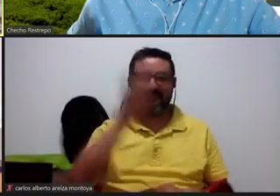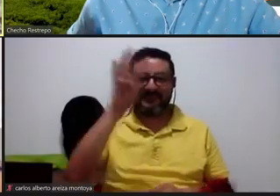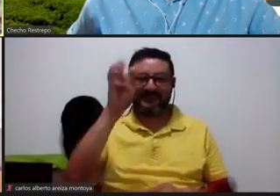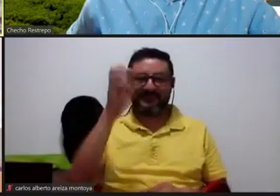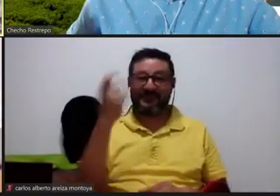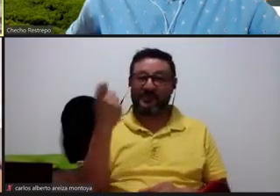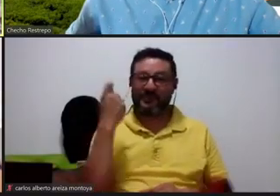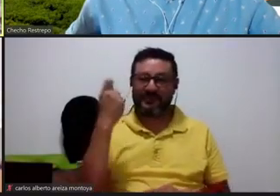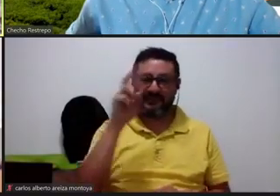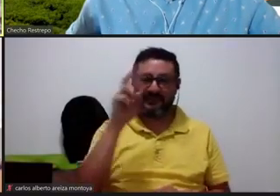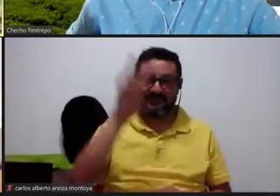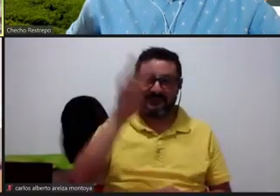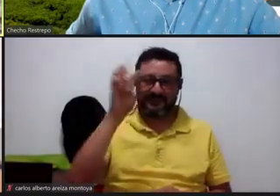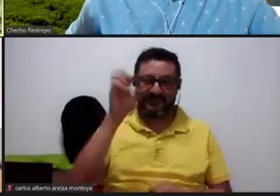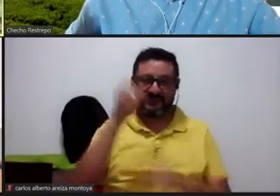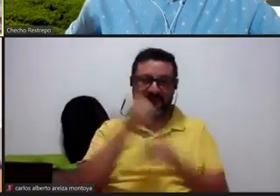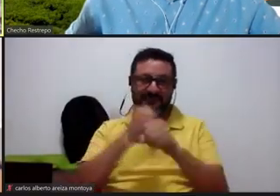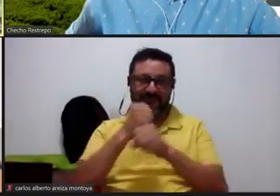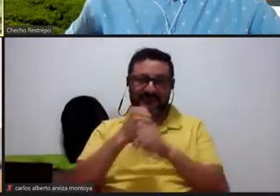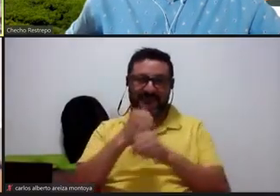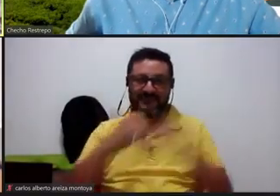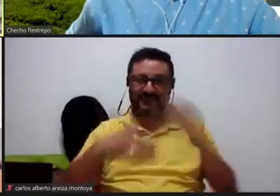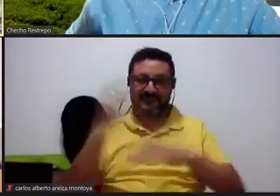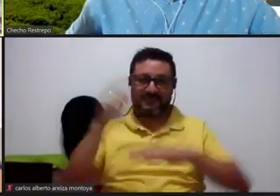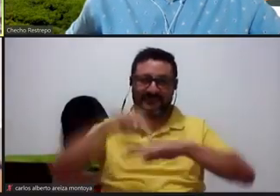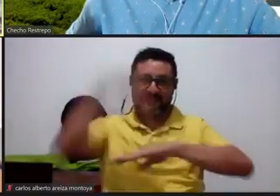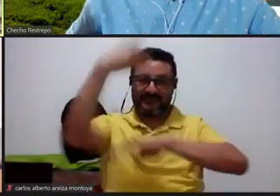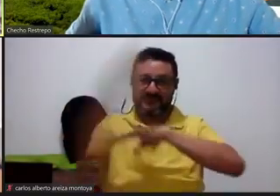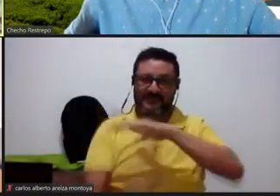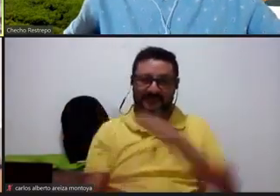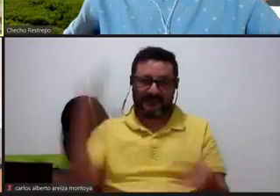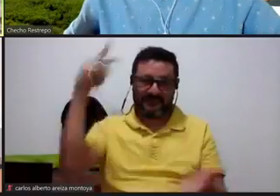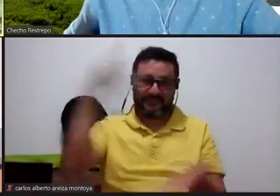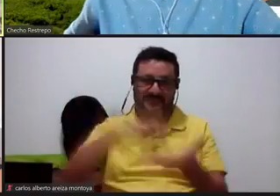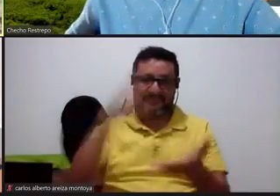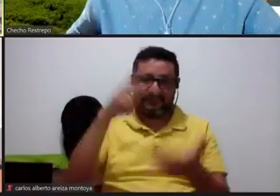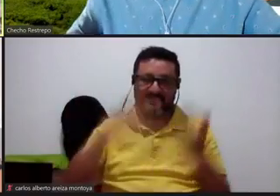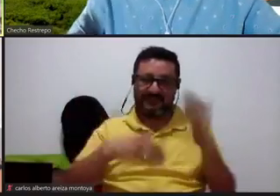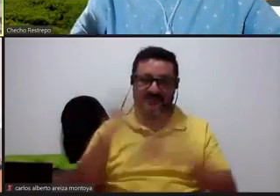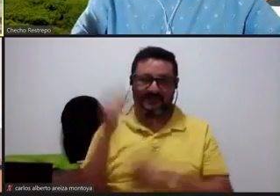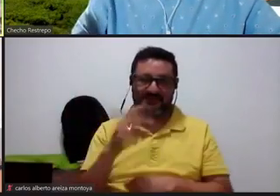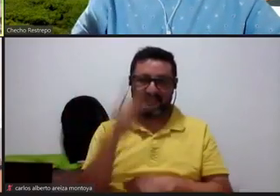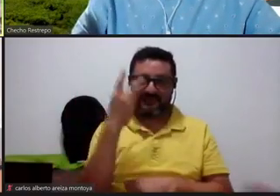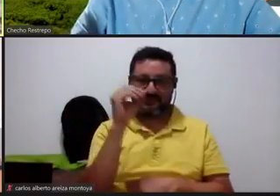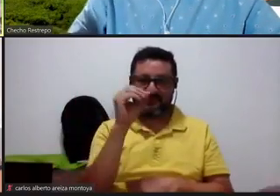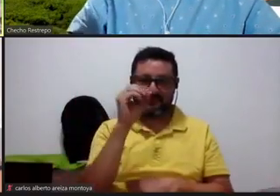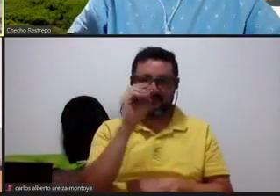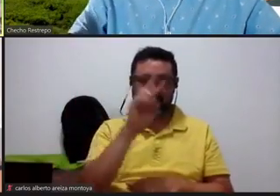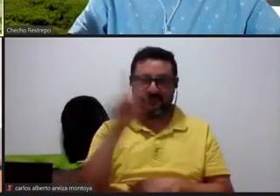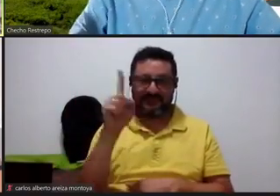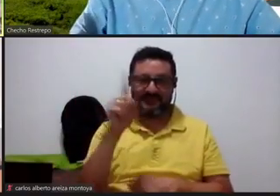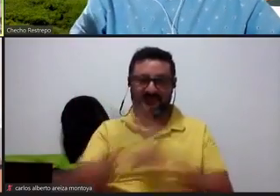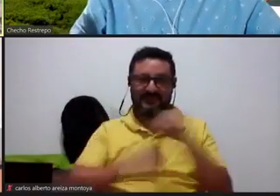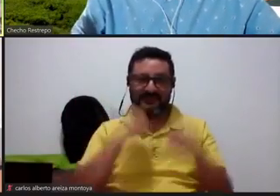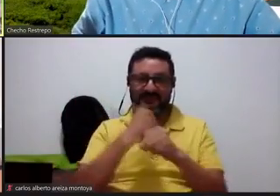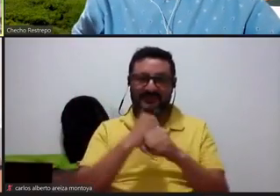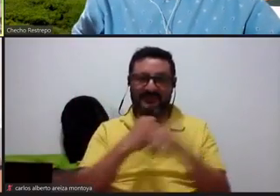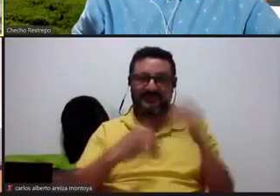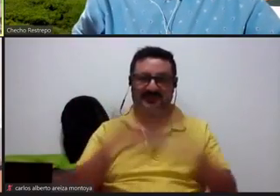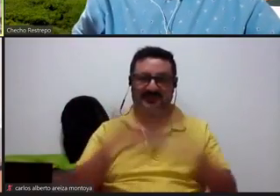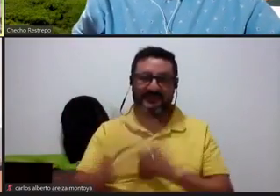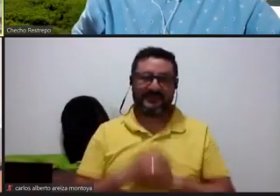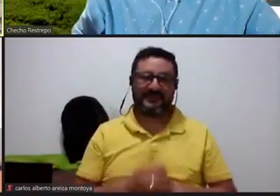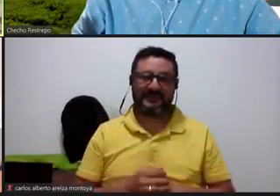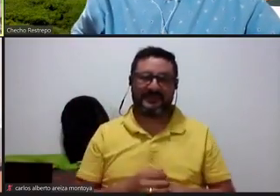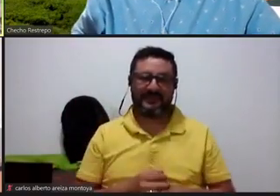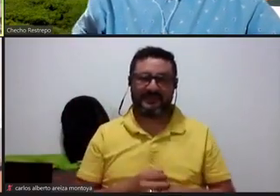cumplidos. Comencé en Clavados en el 2000, hace ya que 21 años, sí. Y bueno, no, a lo largo de